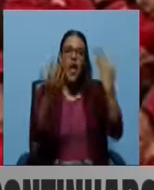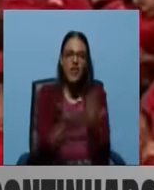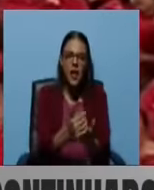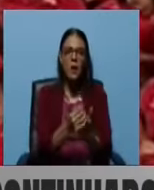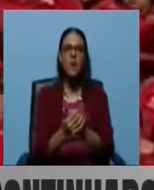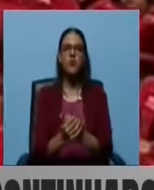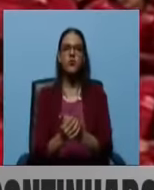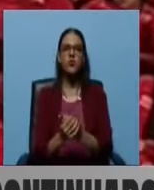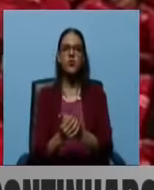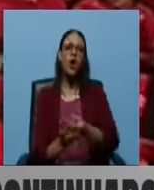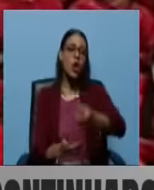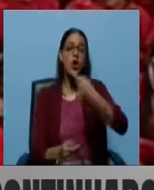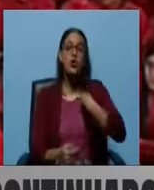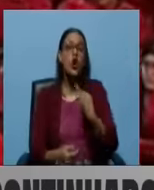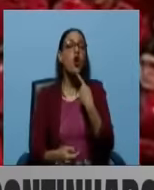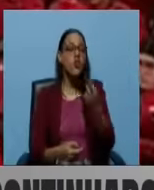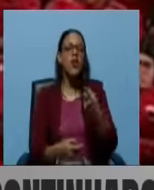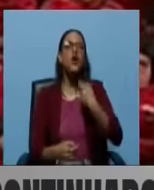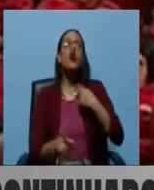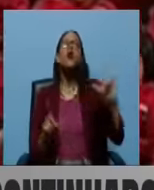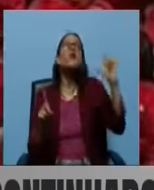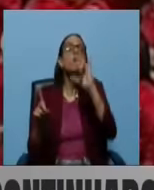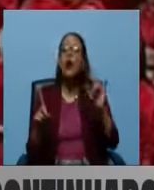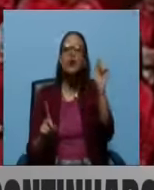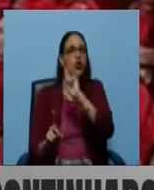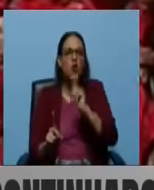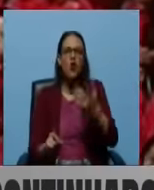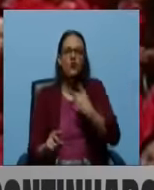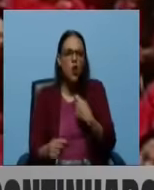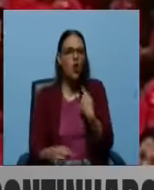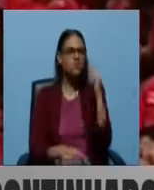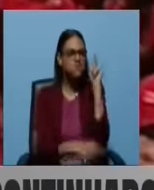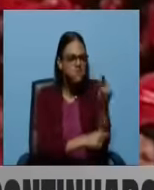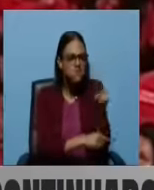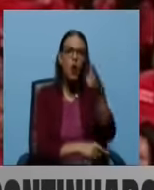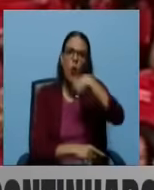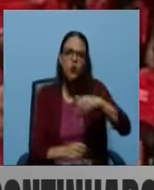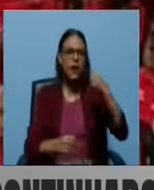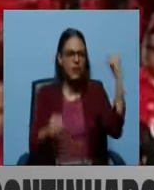decreta. Eso se hace con trabajo.